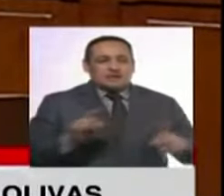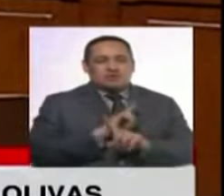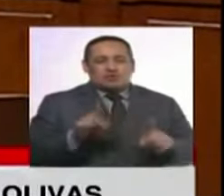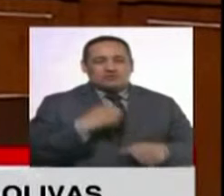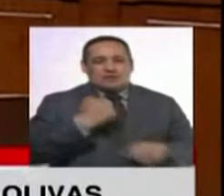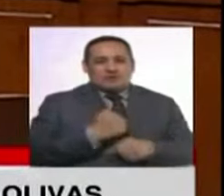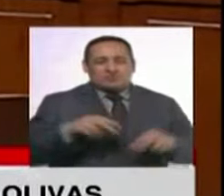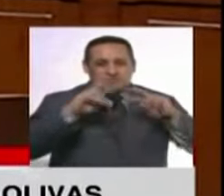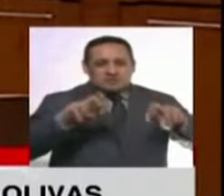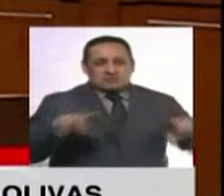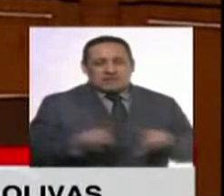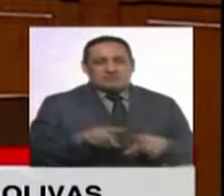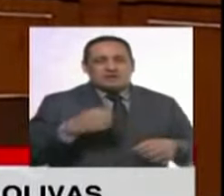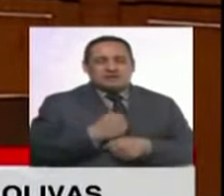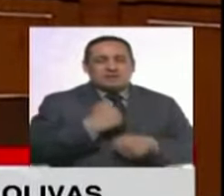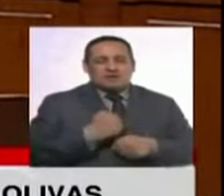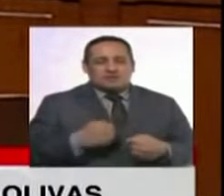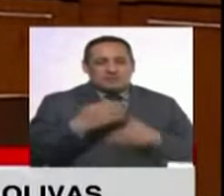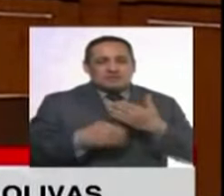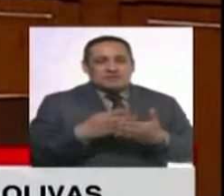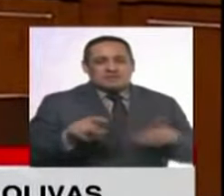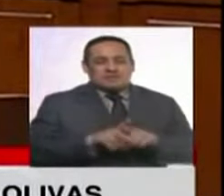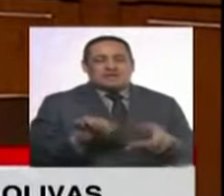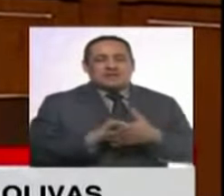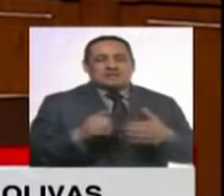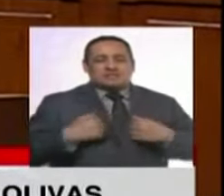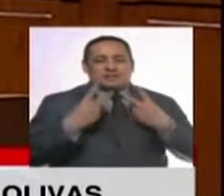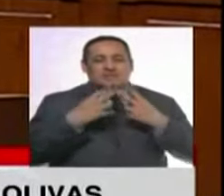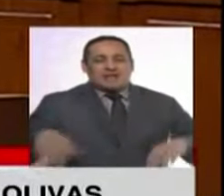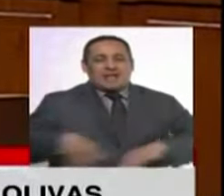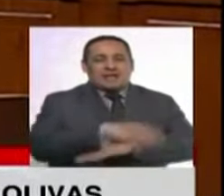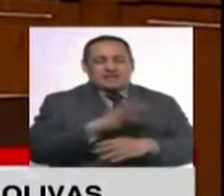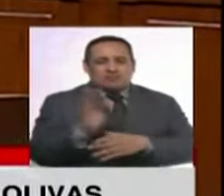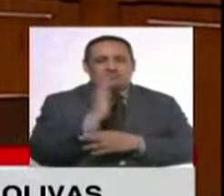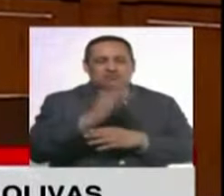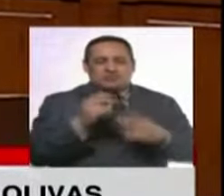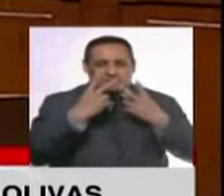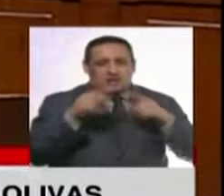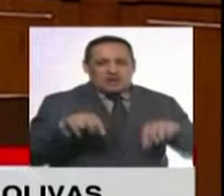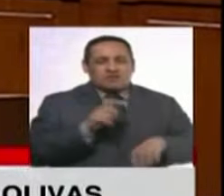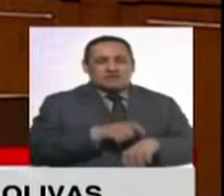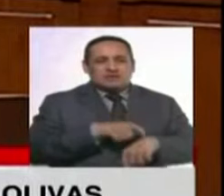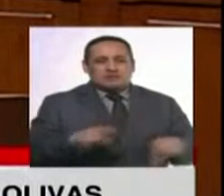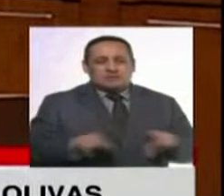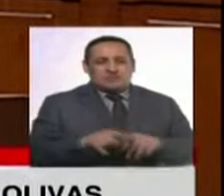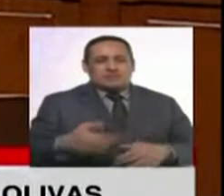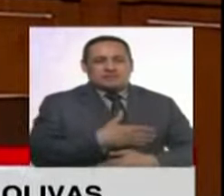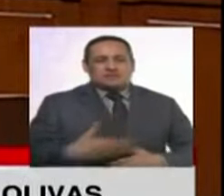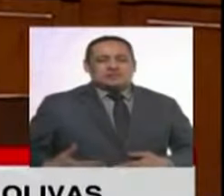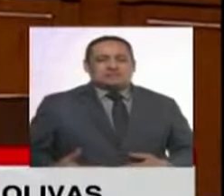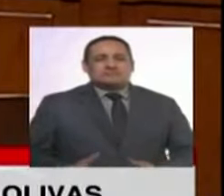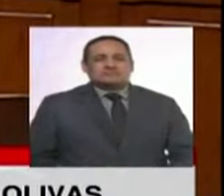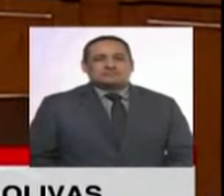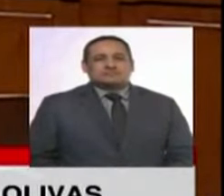hacer trabajos nativos sino también trabajo operativos deben patrullar en la calle y lo están haciendo en este momento señor congresistas